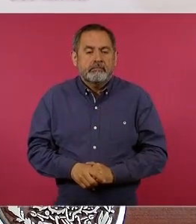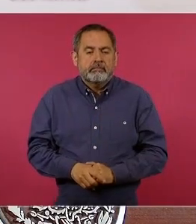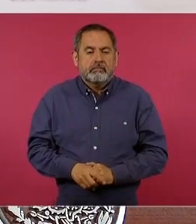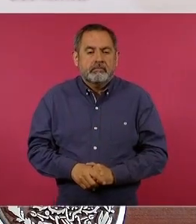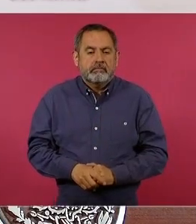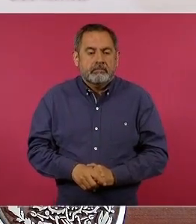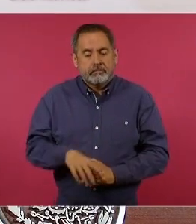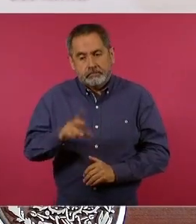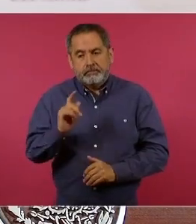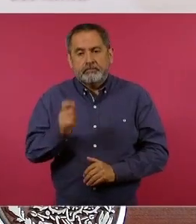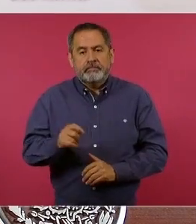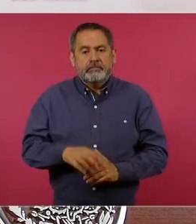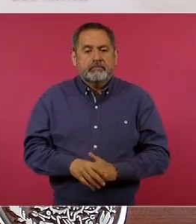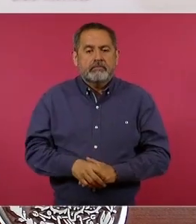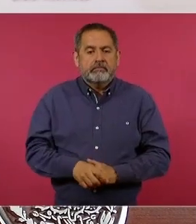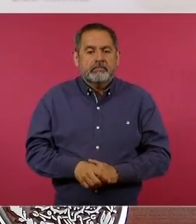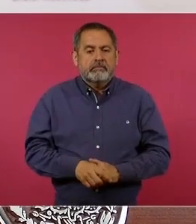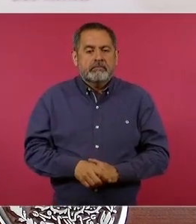Ahora,